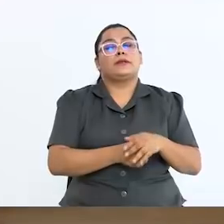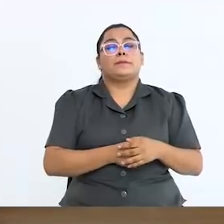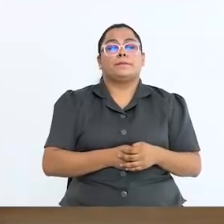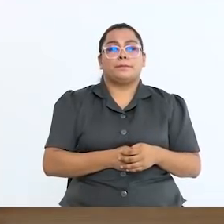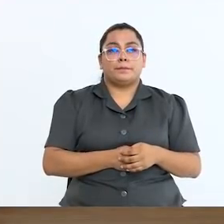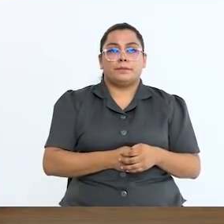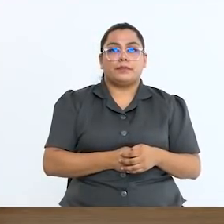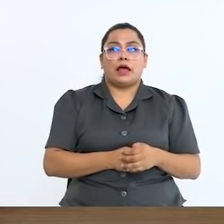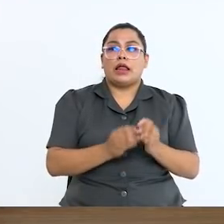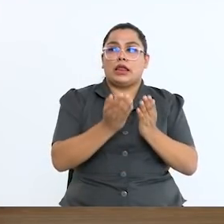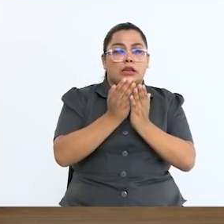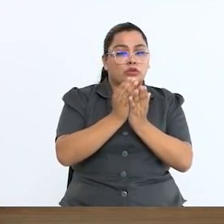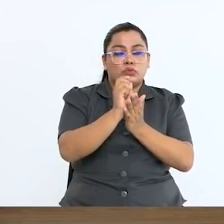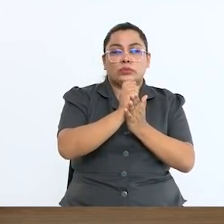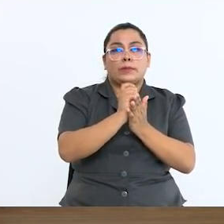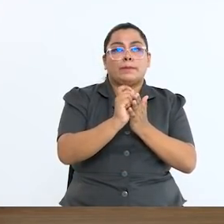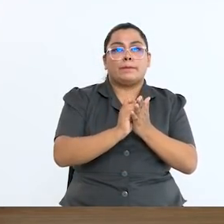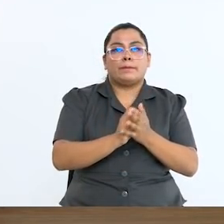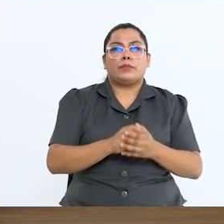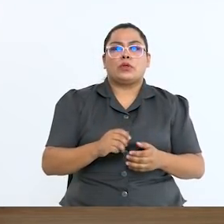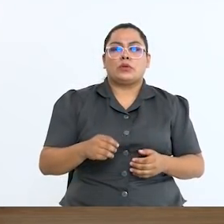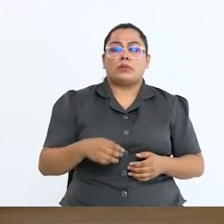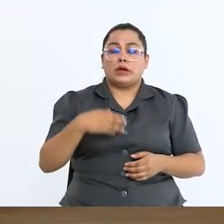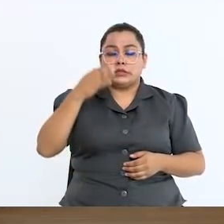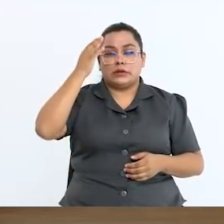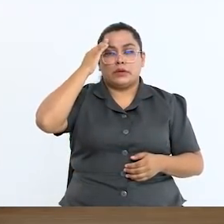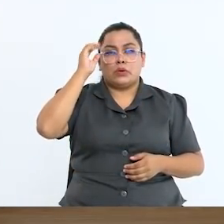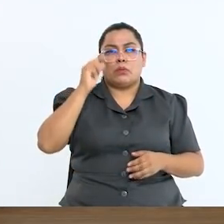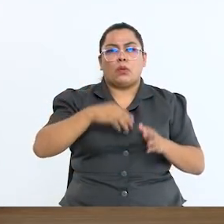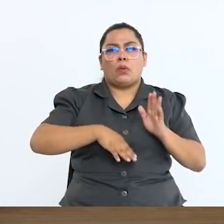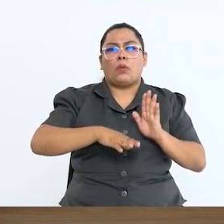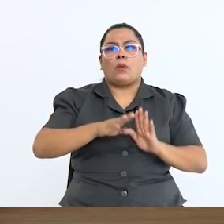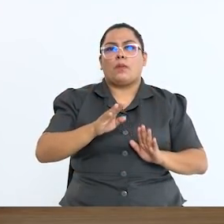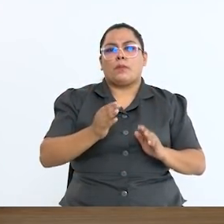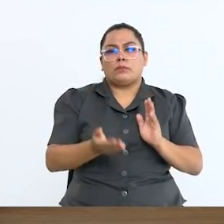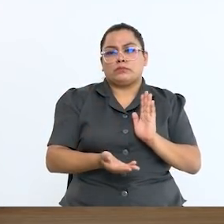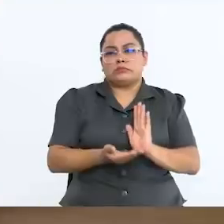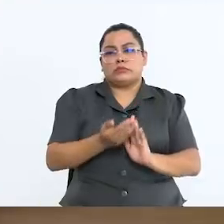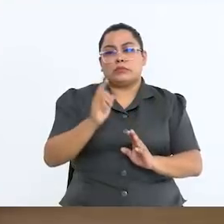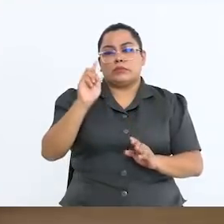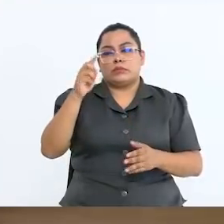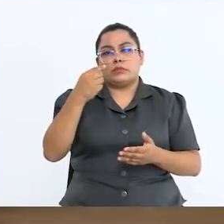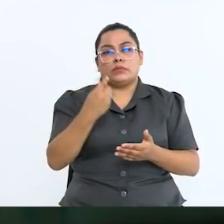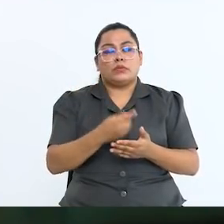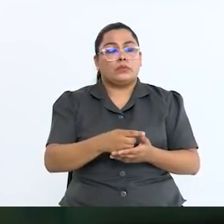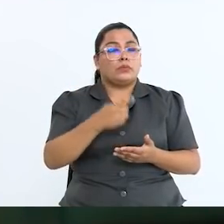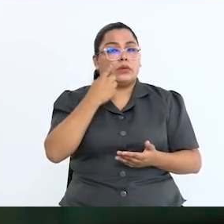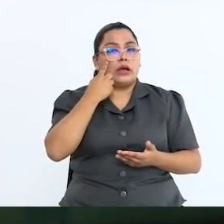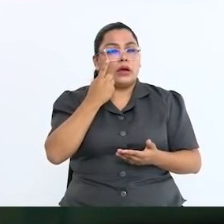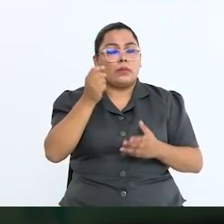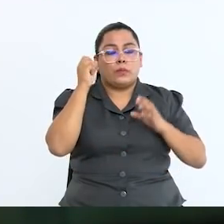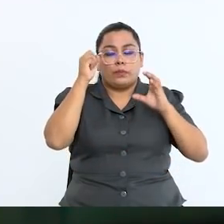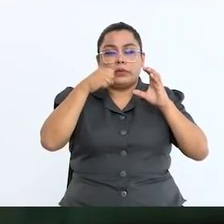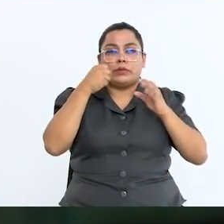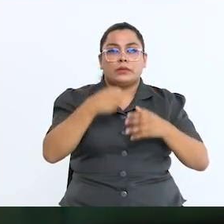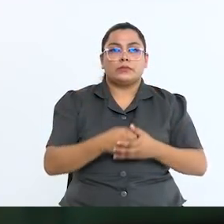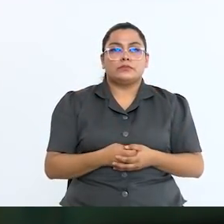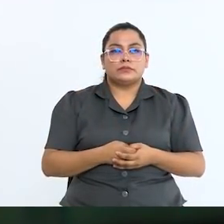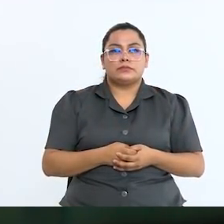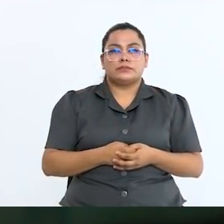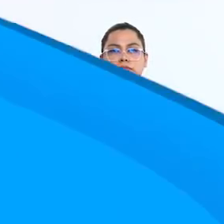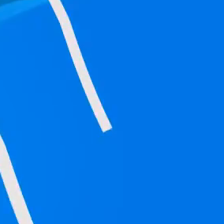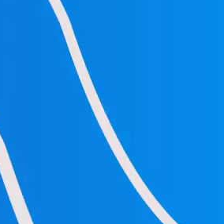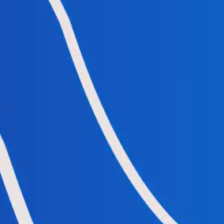en cuanto a la lectura y escritura. Y para conocer acerca de los saberes desarrollados en primer grado, vamos a ver lo